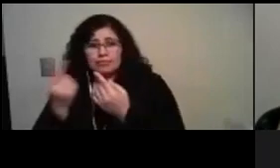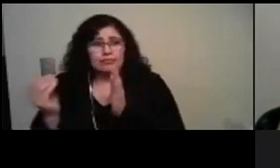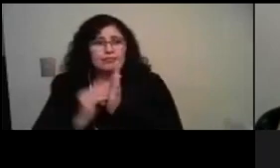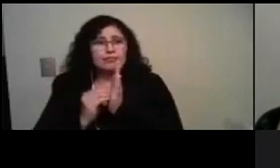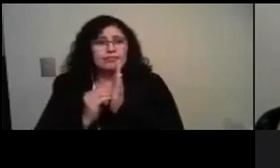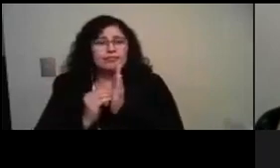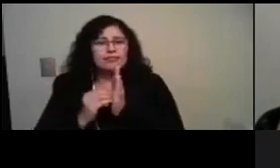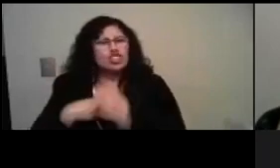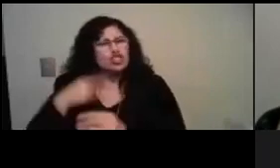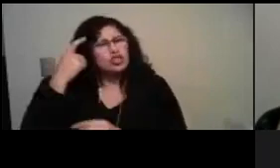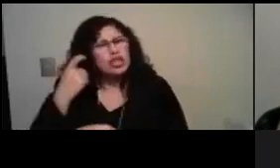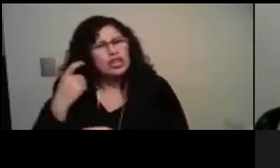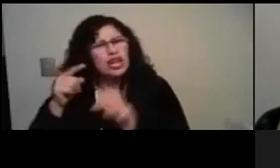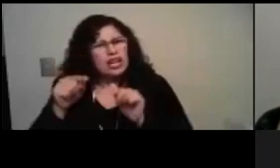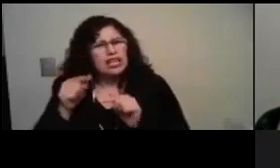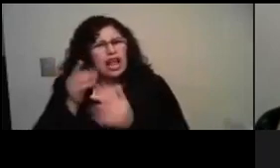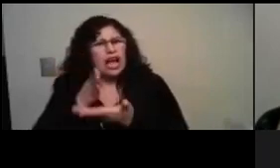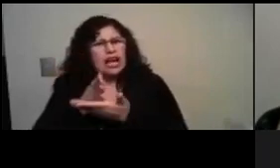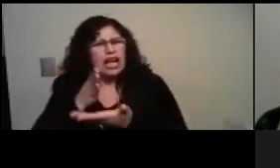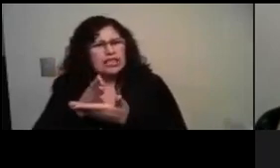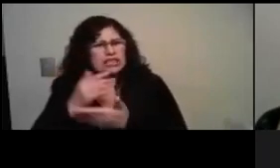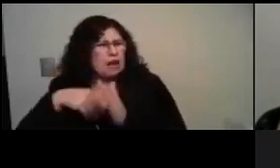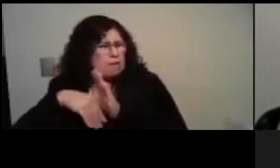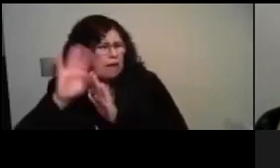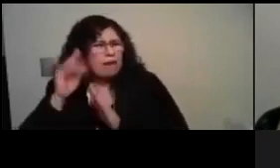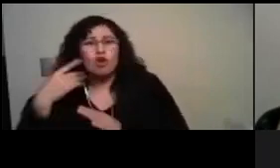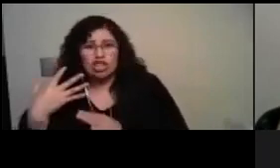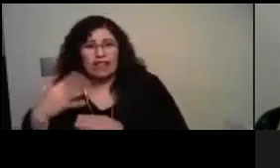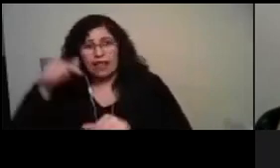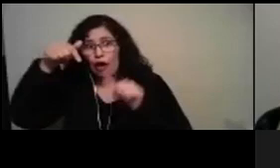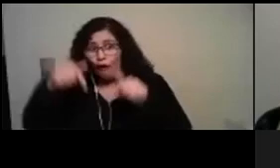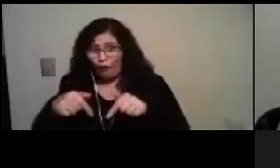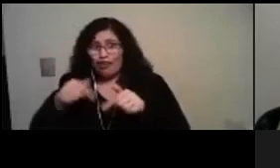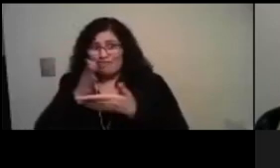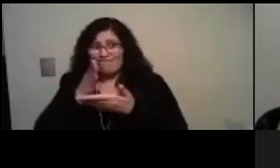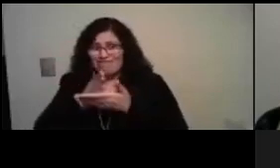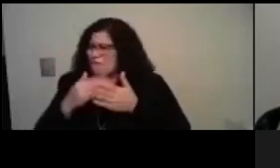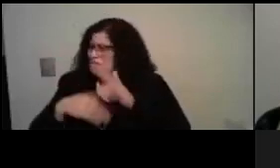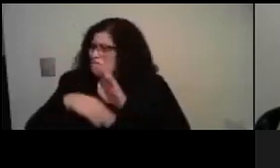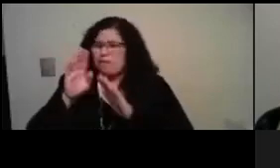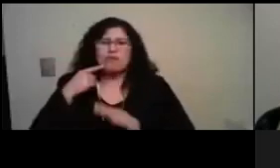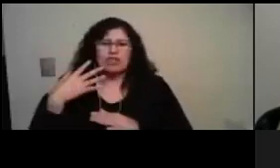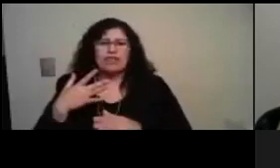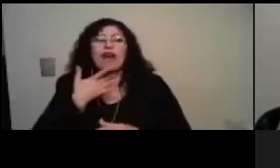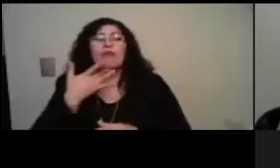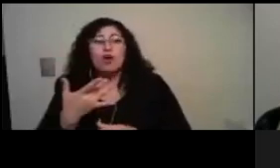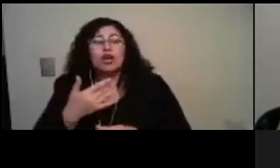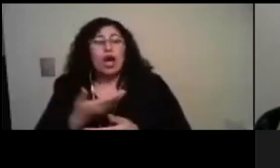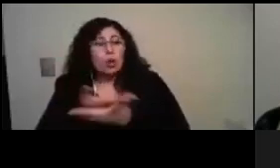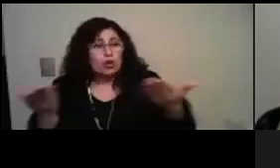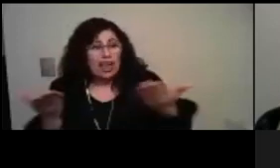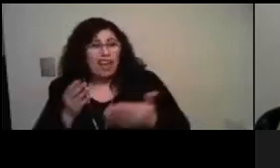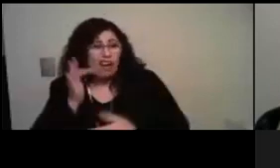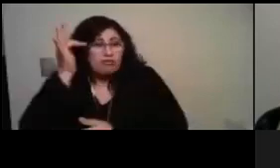Yo creo que esta es la cátedra más relevante de esta asignatura hoy día, ¿ya? Porque quienes se dediquen al área